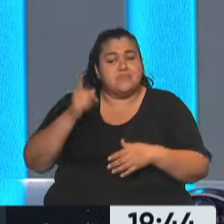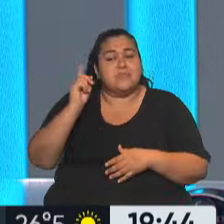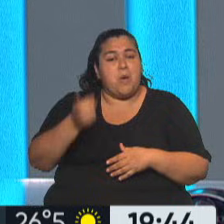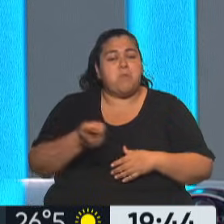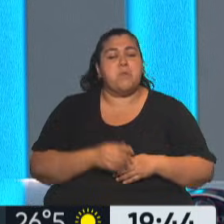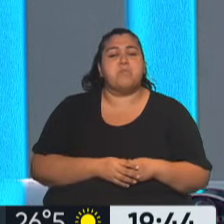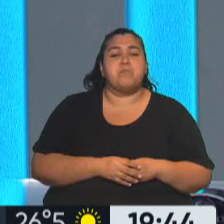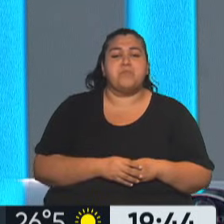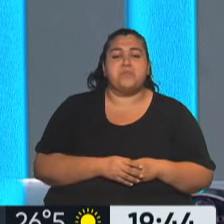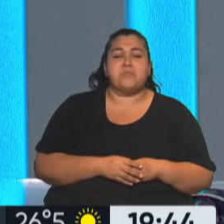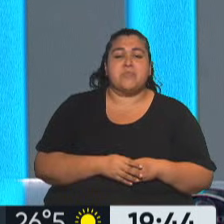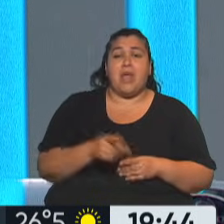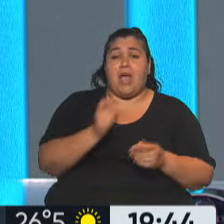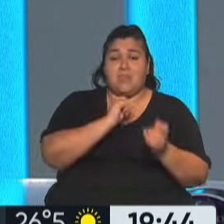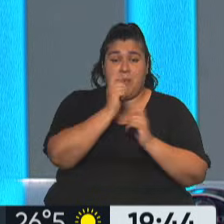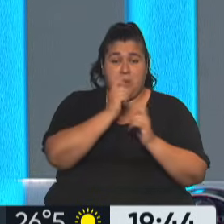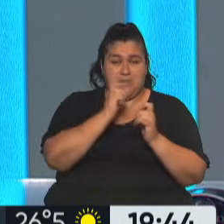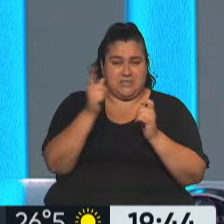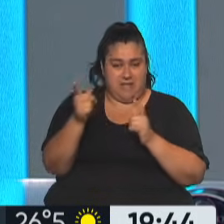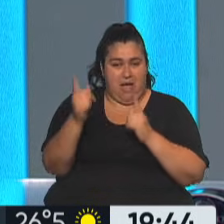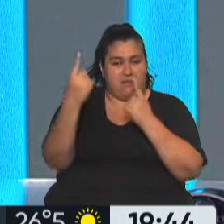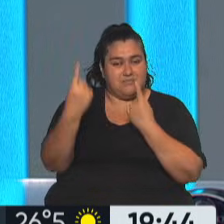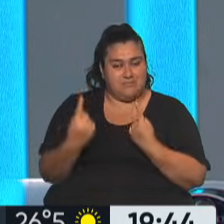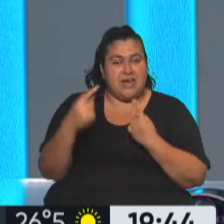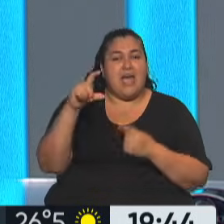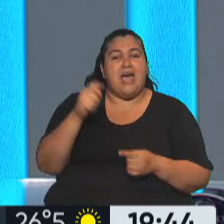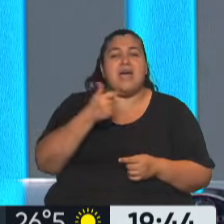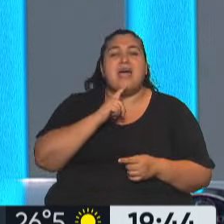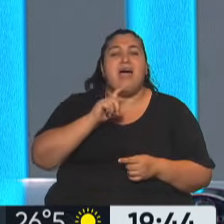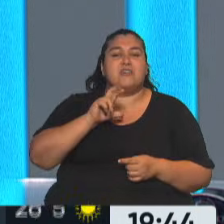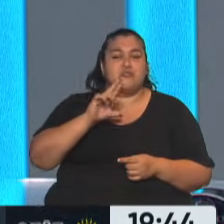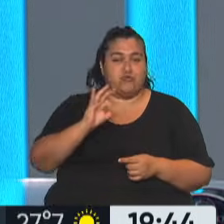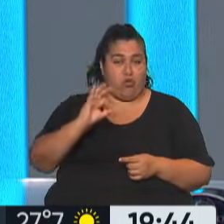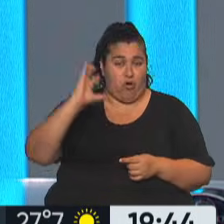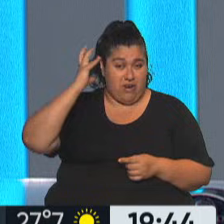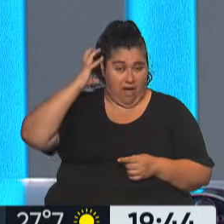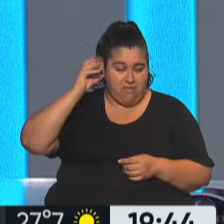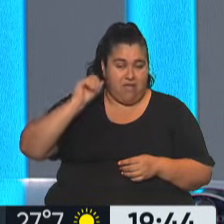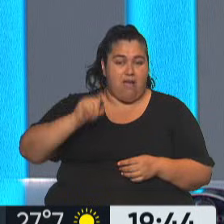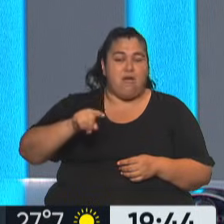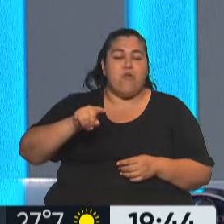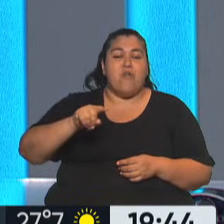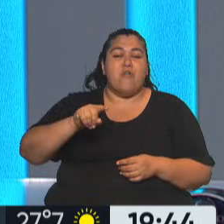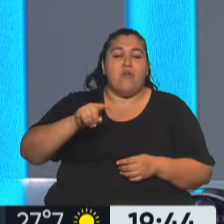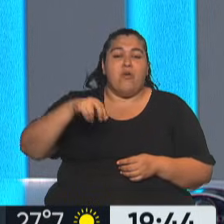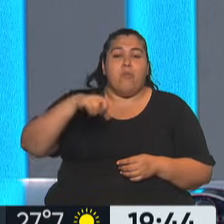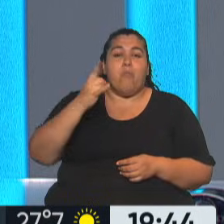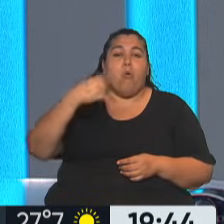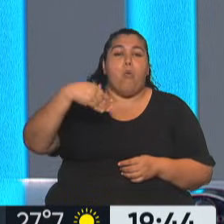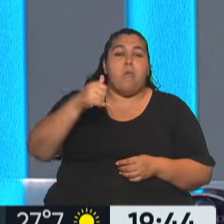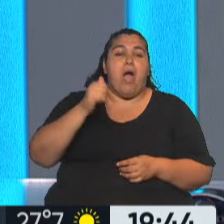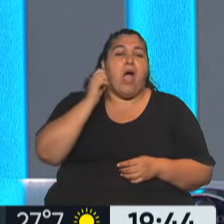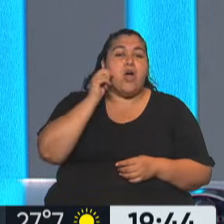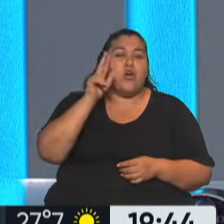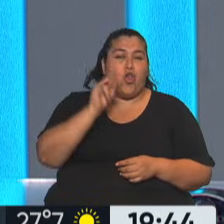horas haciendo una entrevista junto con Nelson Castro, en el programa radial de Nelson Castro, el Puma Rodríguez, quien